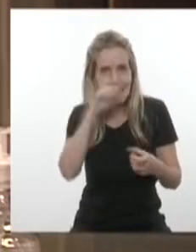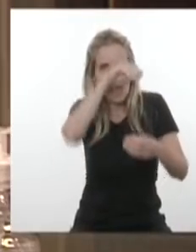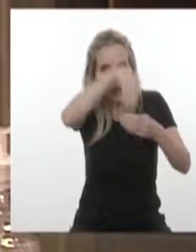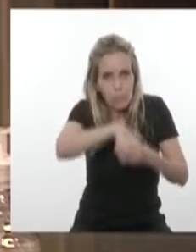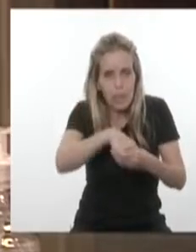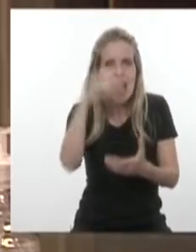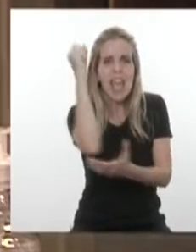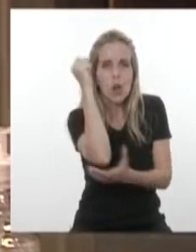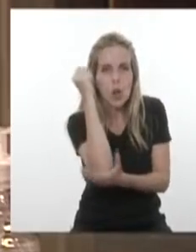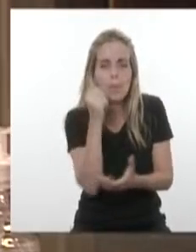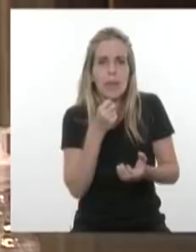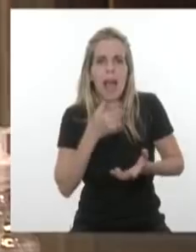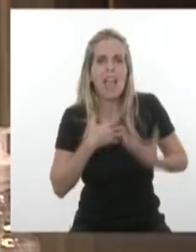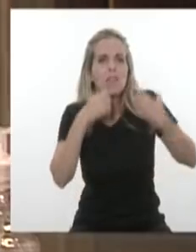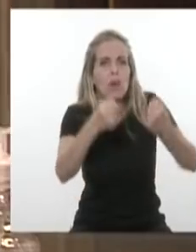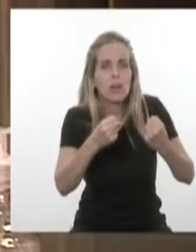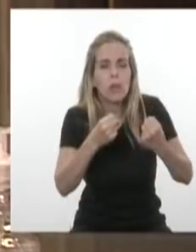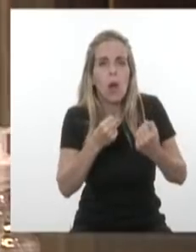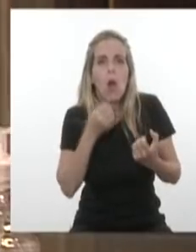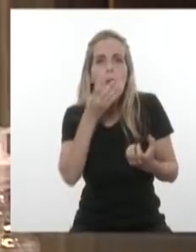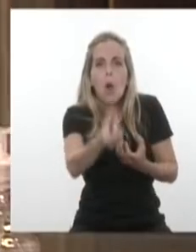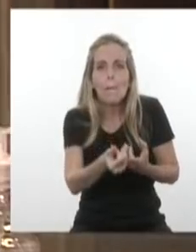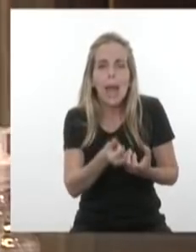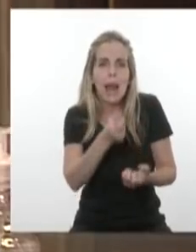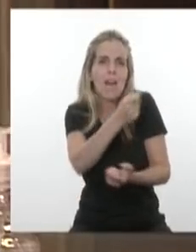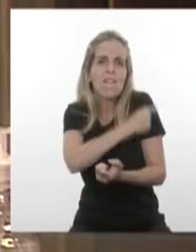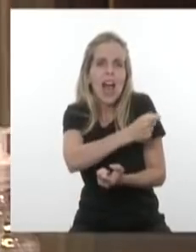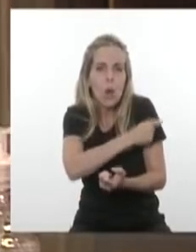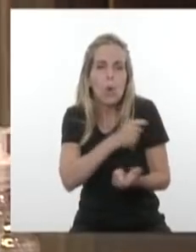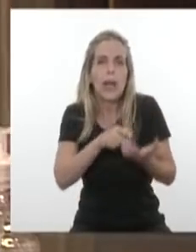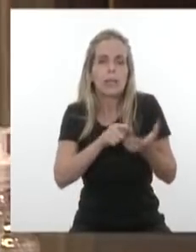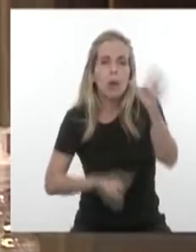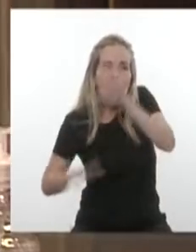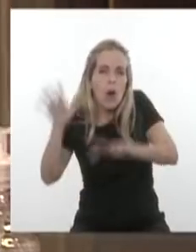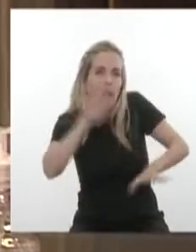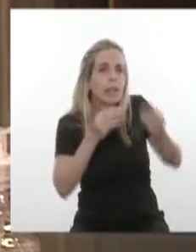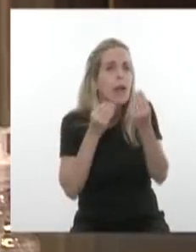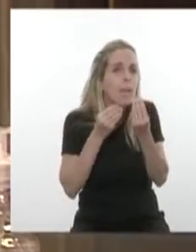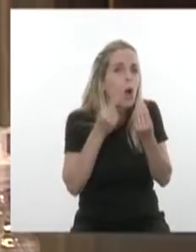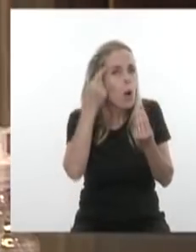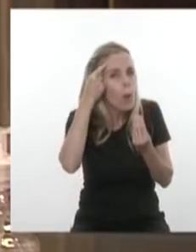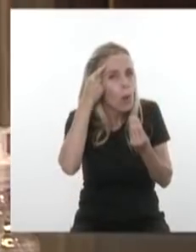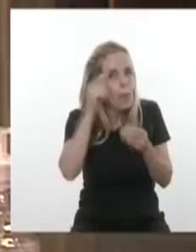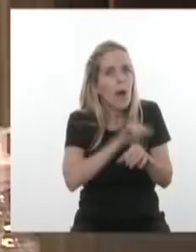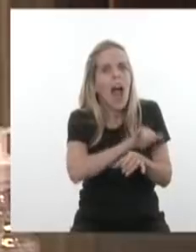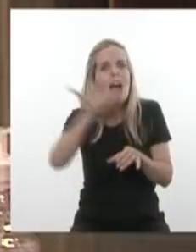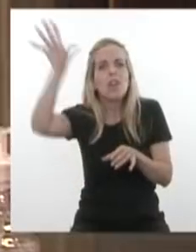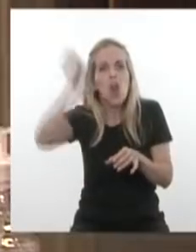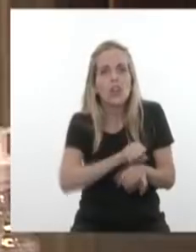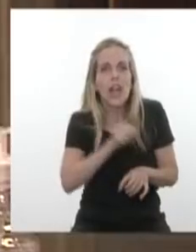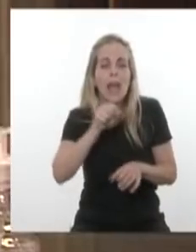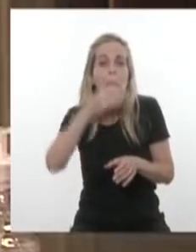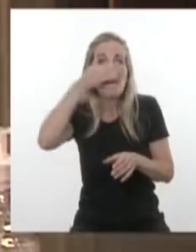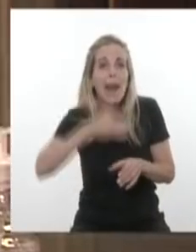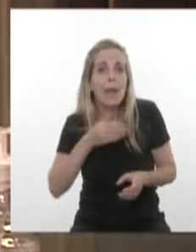logística en comprar nuevas dosis organizamos que sean trasladadas y distribuidas a cada ciudad a cada barrio a cada